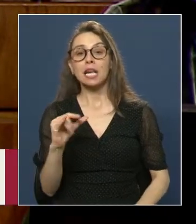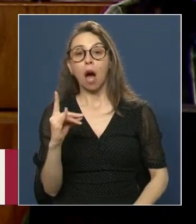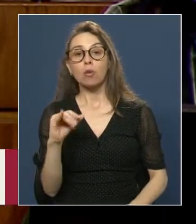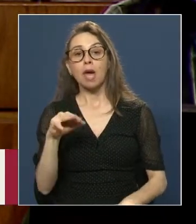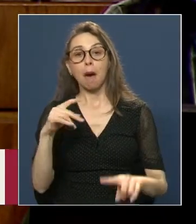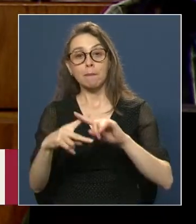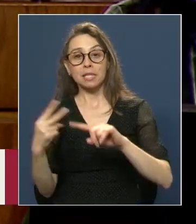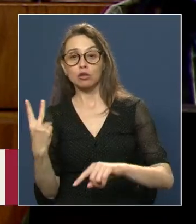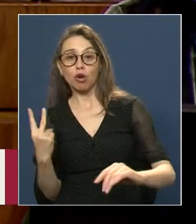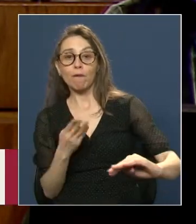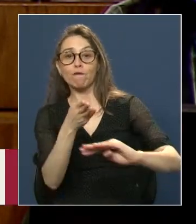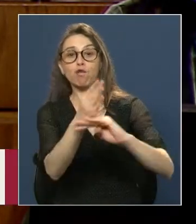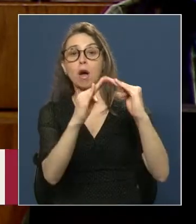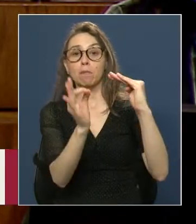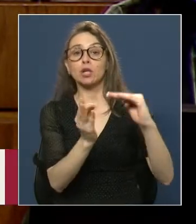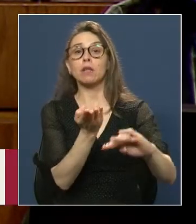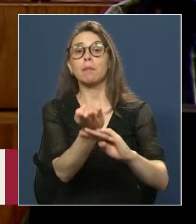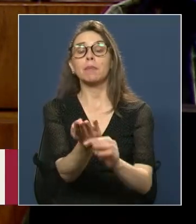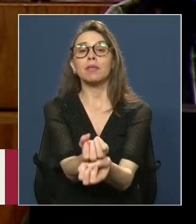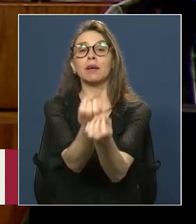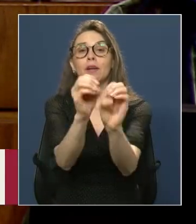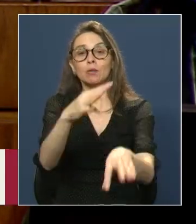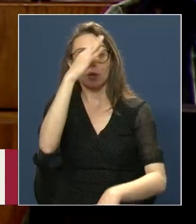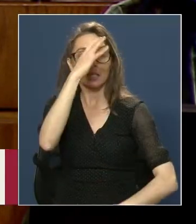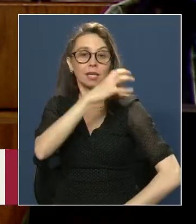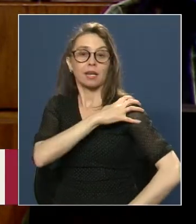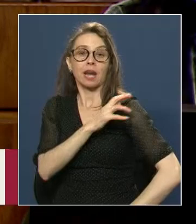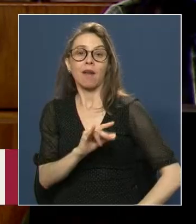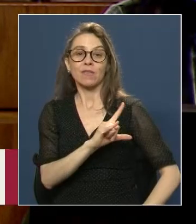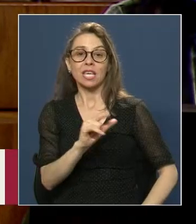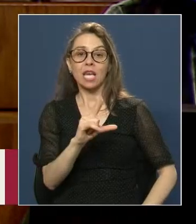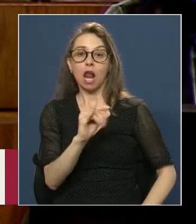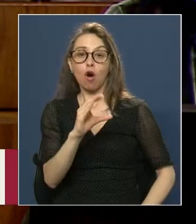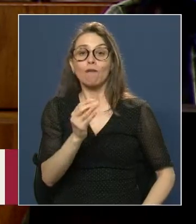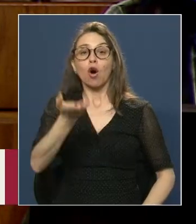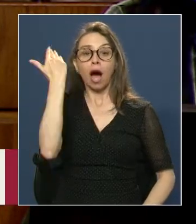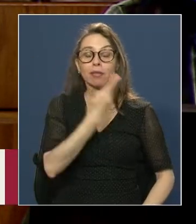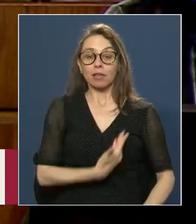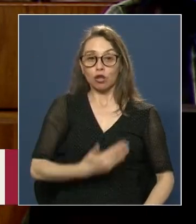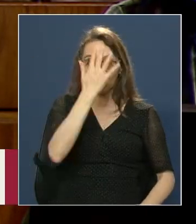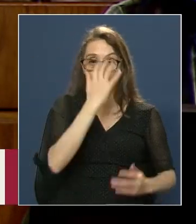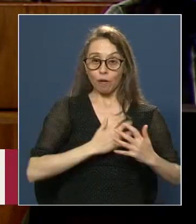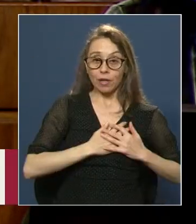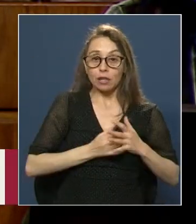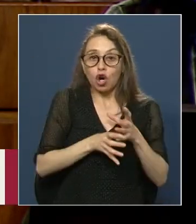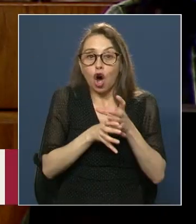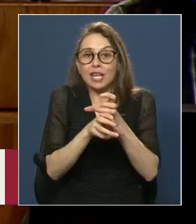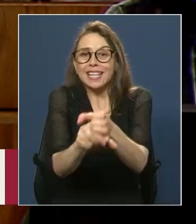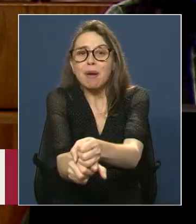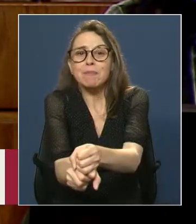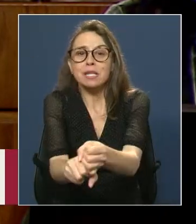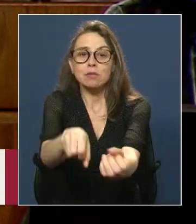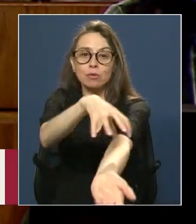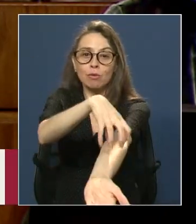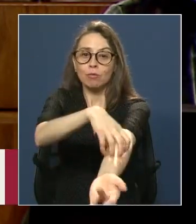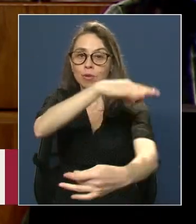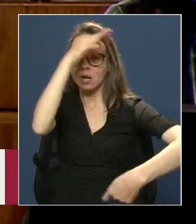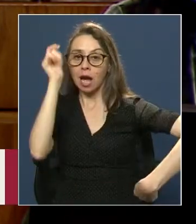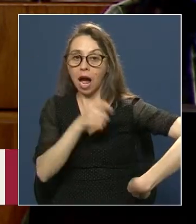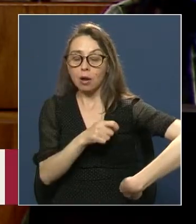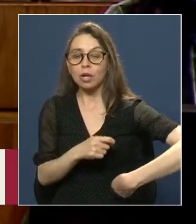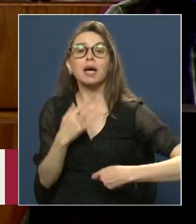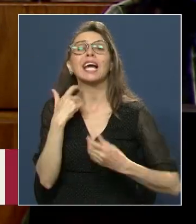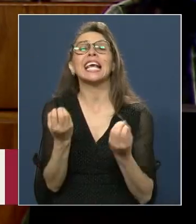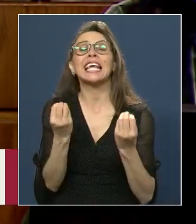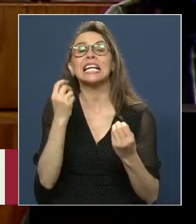general Villalobos justamente por los actos de represión que el gobierno anterior estaba realizando en la Araucanía. ¿Pero qué